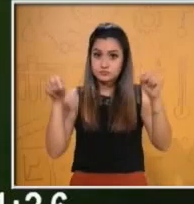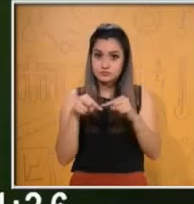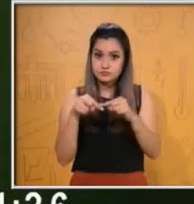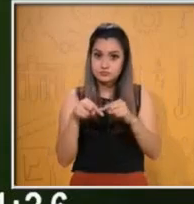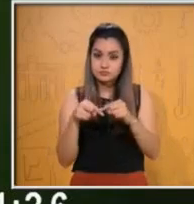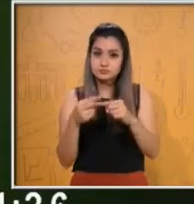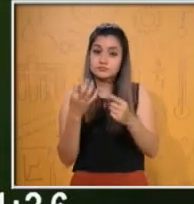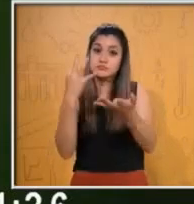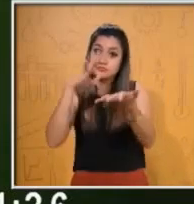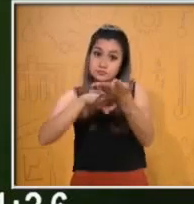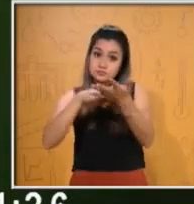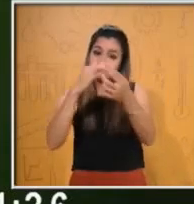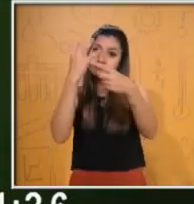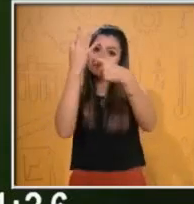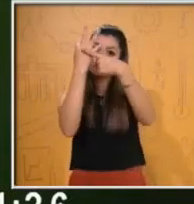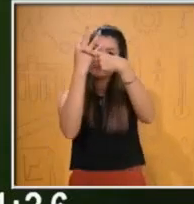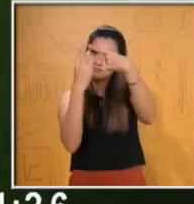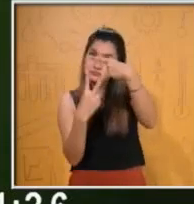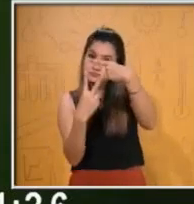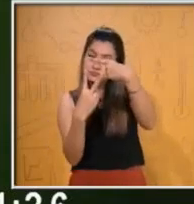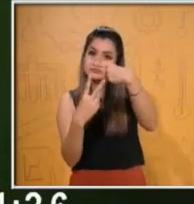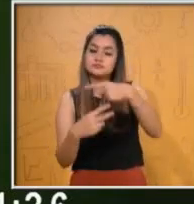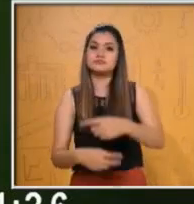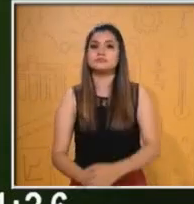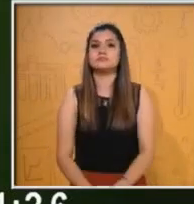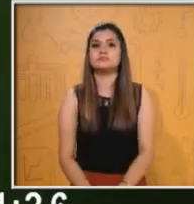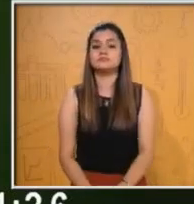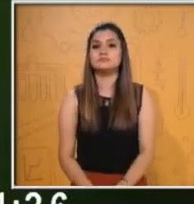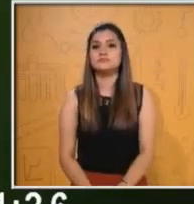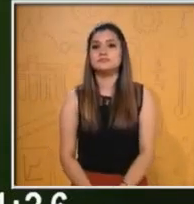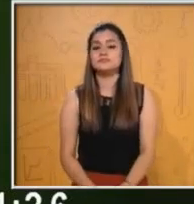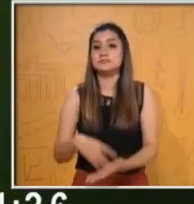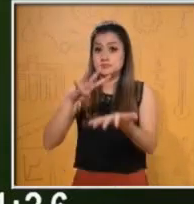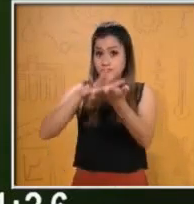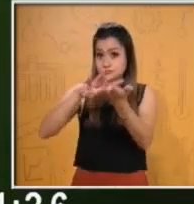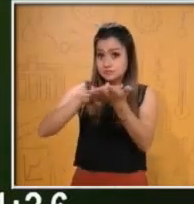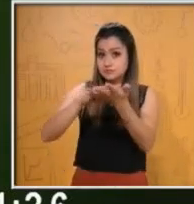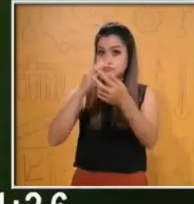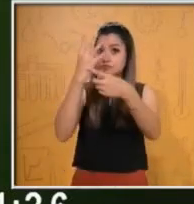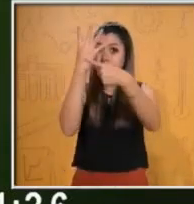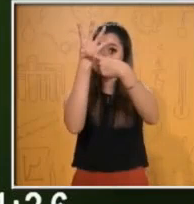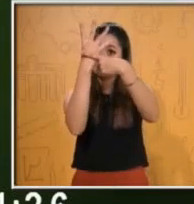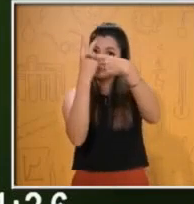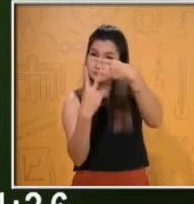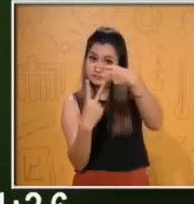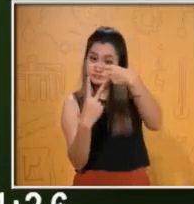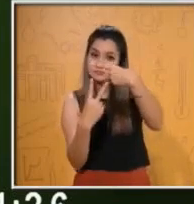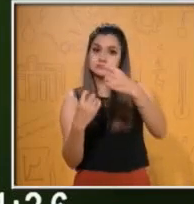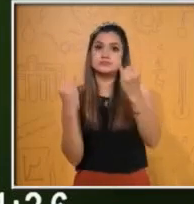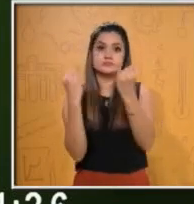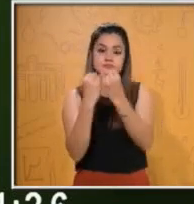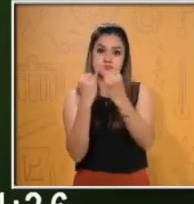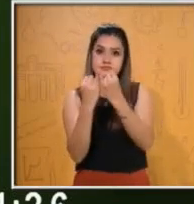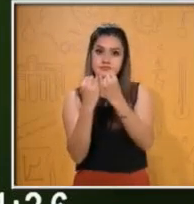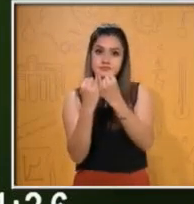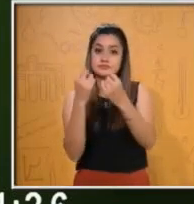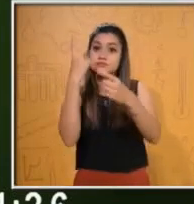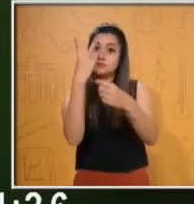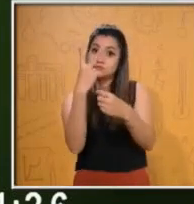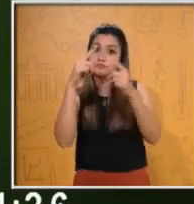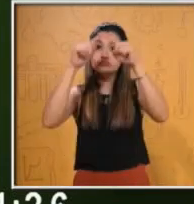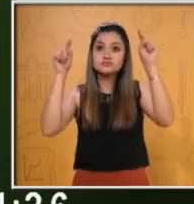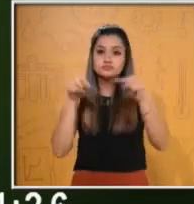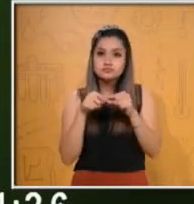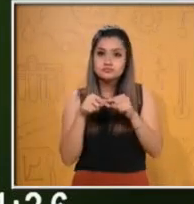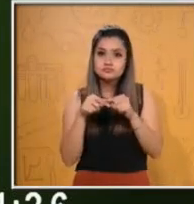triple, son 3 medios, es 1 entero con 1 medio. Al cuádruple, 4 medios, que es 2 enteros. Y